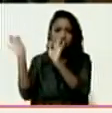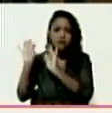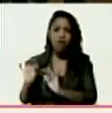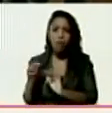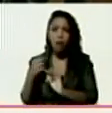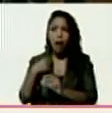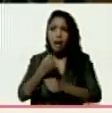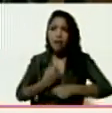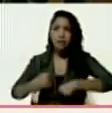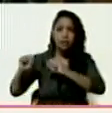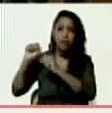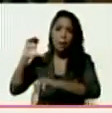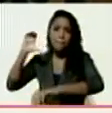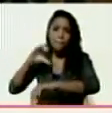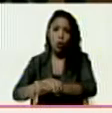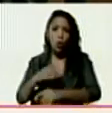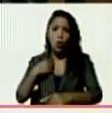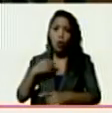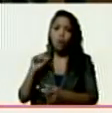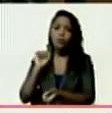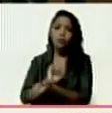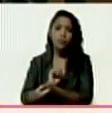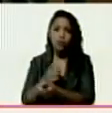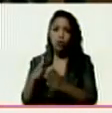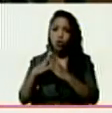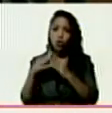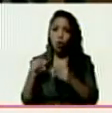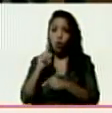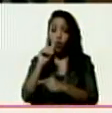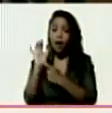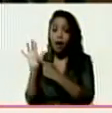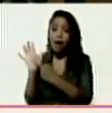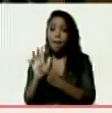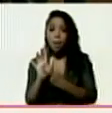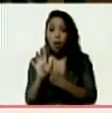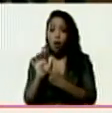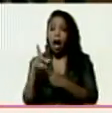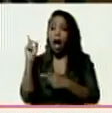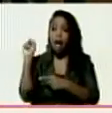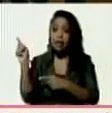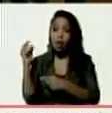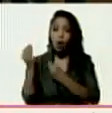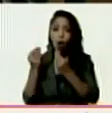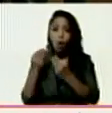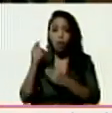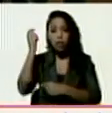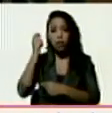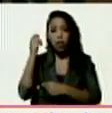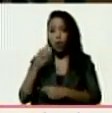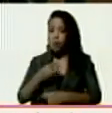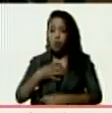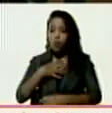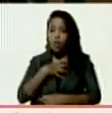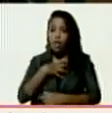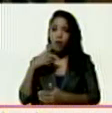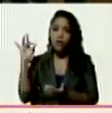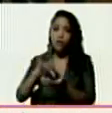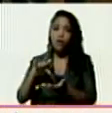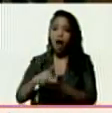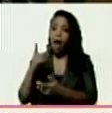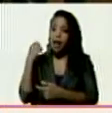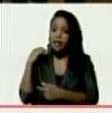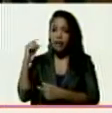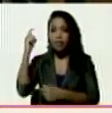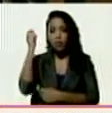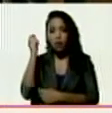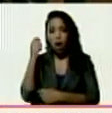las detenciones, los presos políticos. Y ponemos un ejemplo, así como hubo diputados que no pudieron asistir, ayer un diputado valiente, que tengo